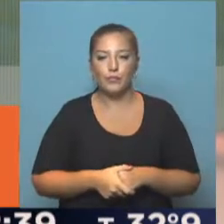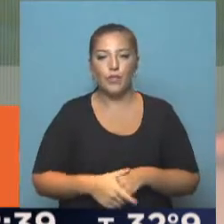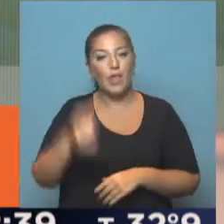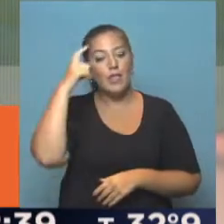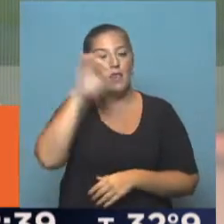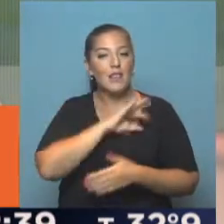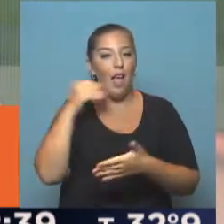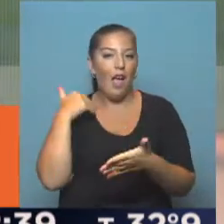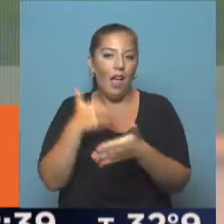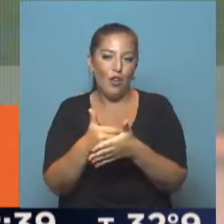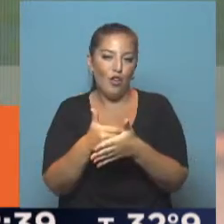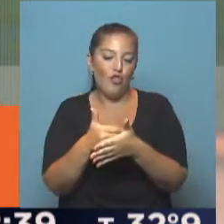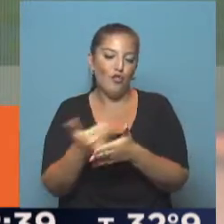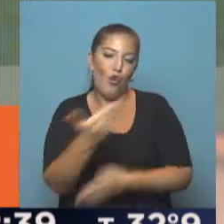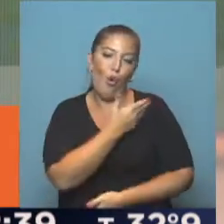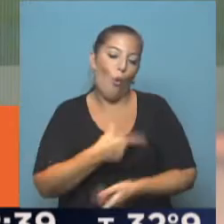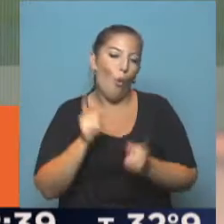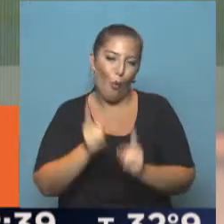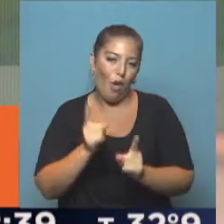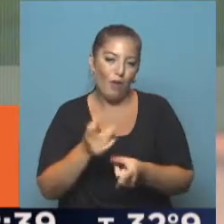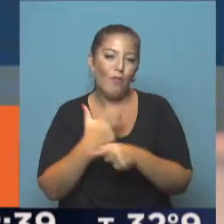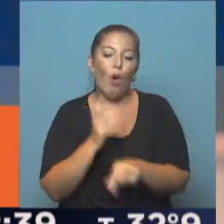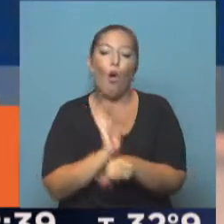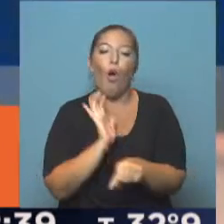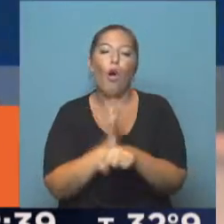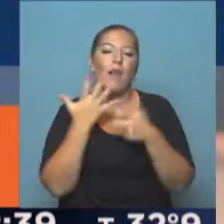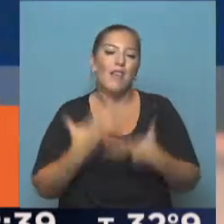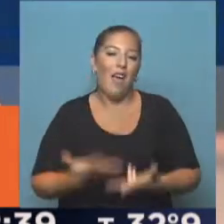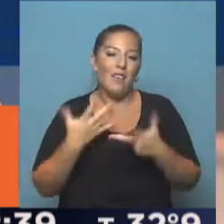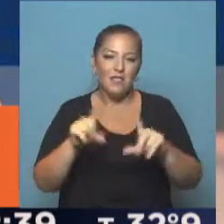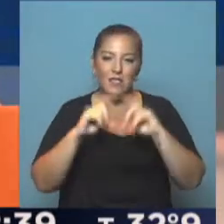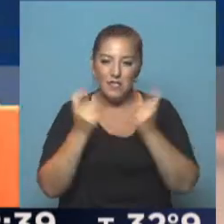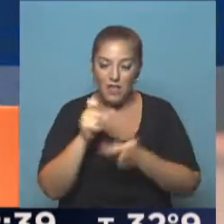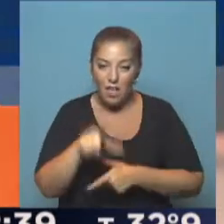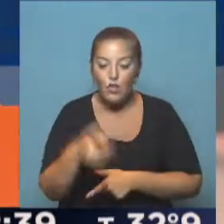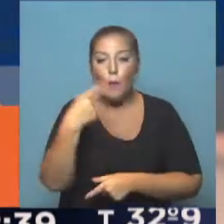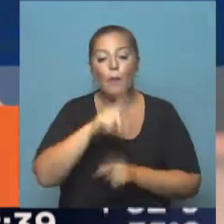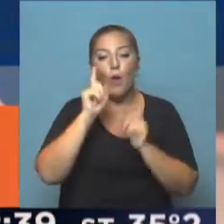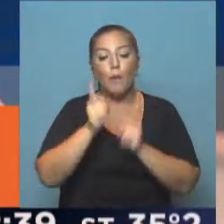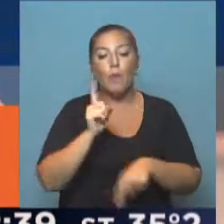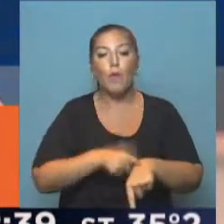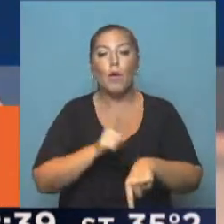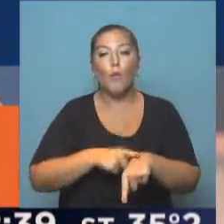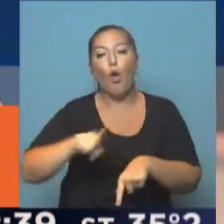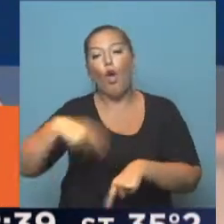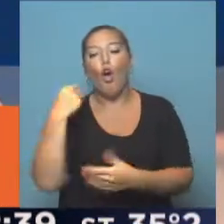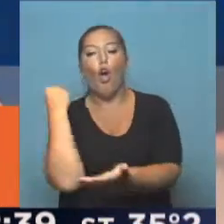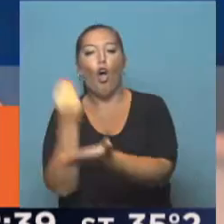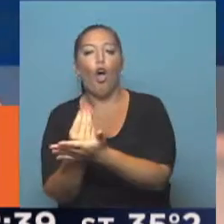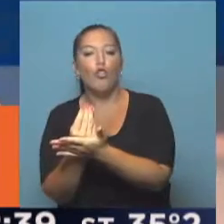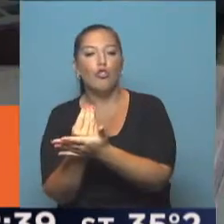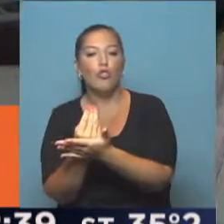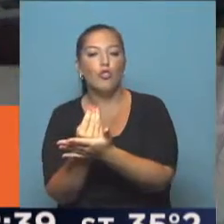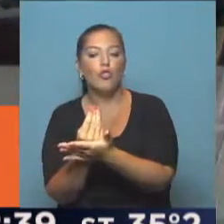10 años, en este caso, de gobierno. Hay un cansancio ostensible en la sociedad, pero al mismo tiempo no hay una alternativa política,